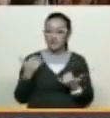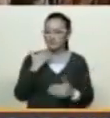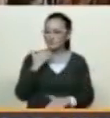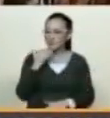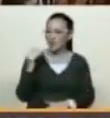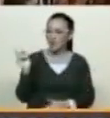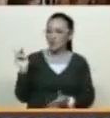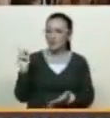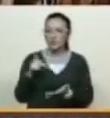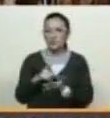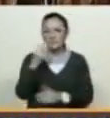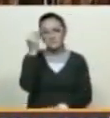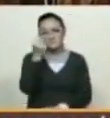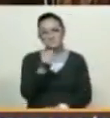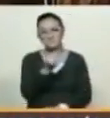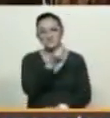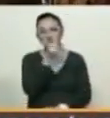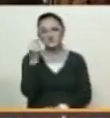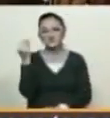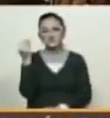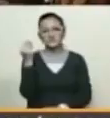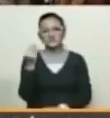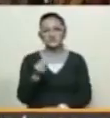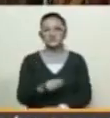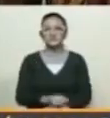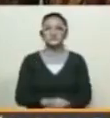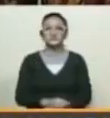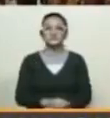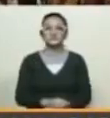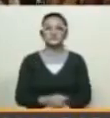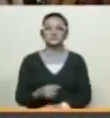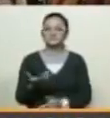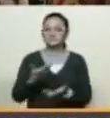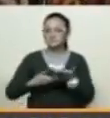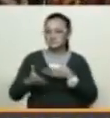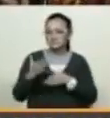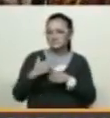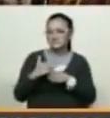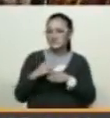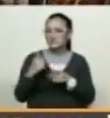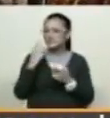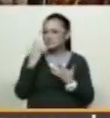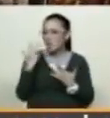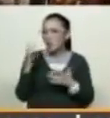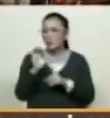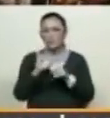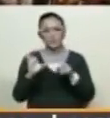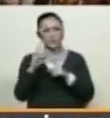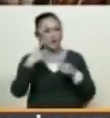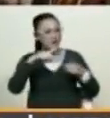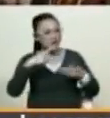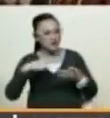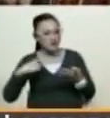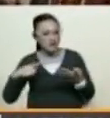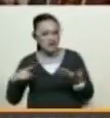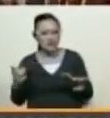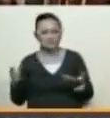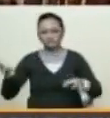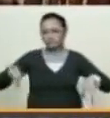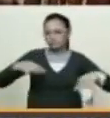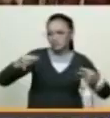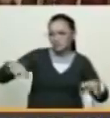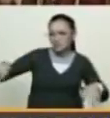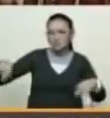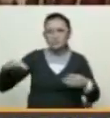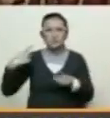a la Eucaristía, y luego hemos compartido con las diferentes manifestaciones culturales, la Zaragoza